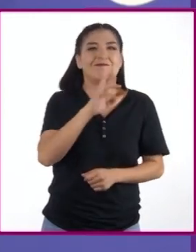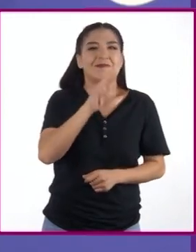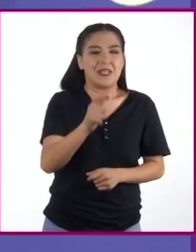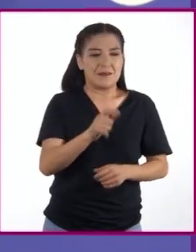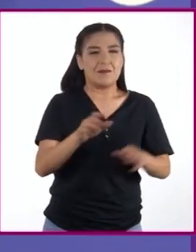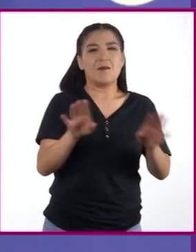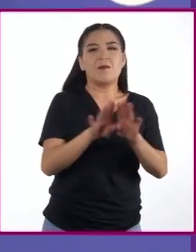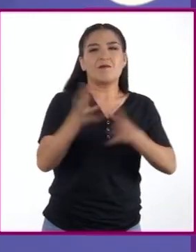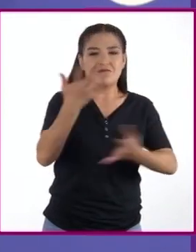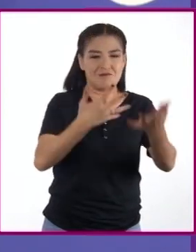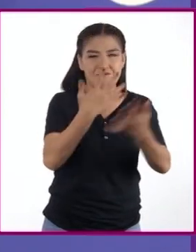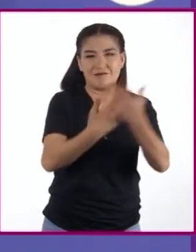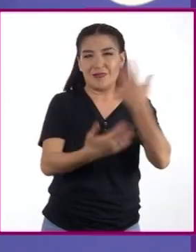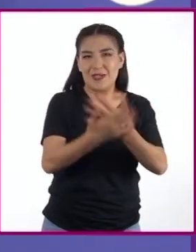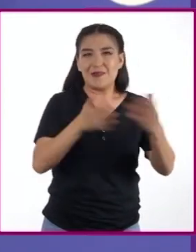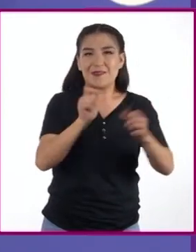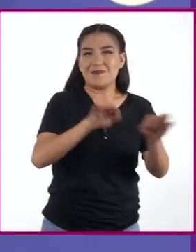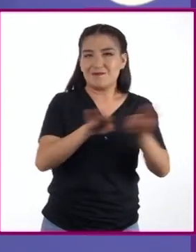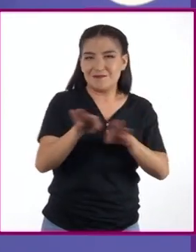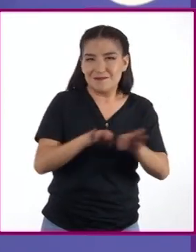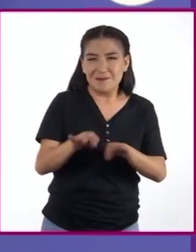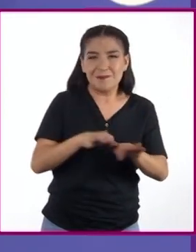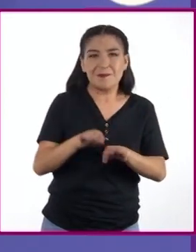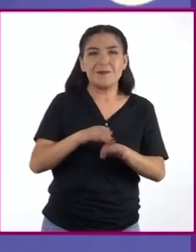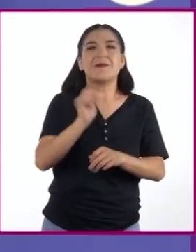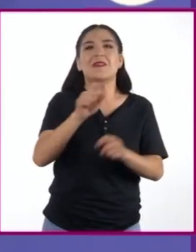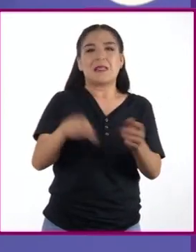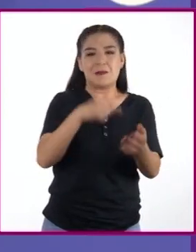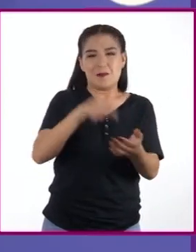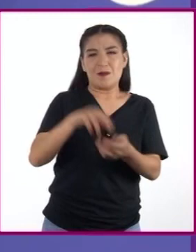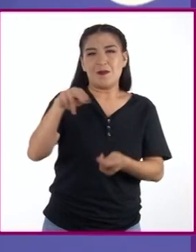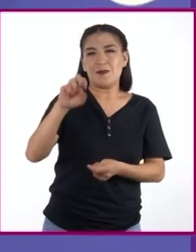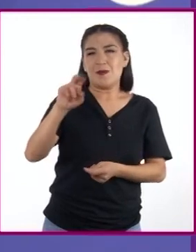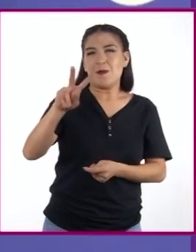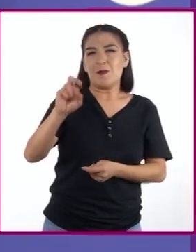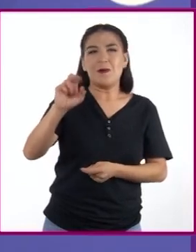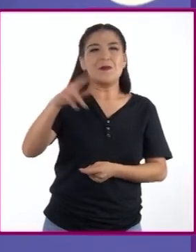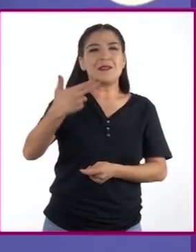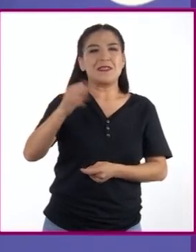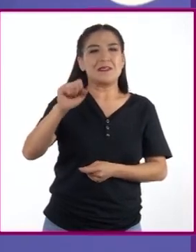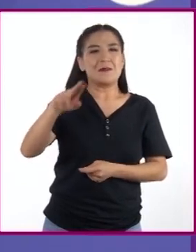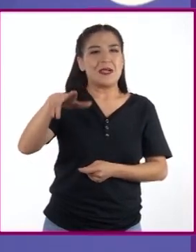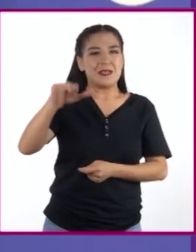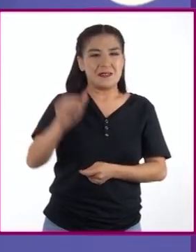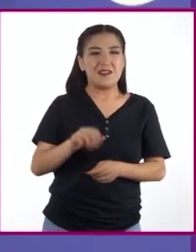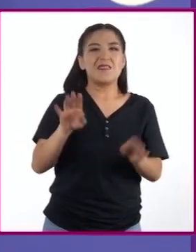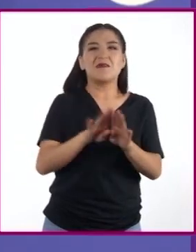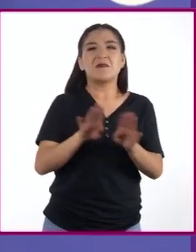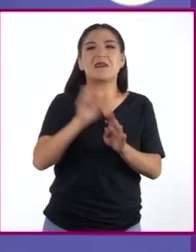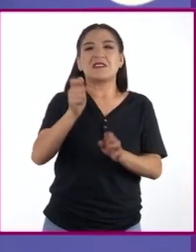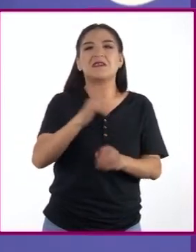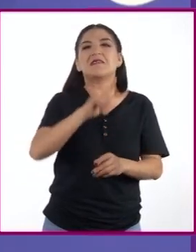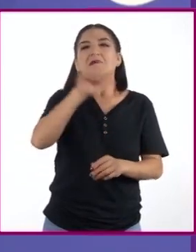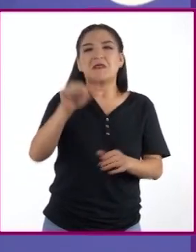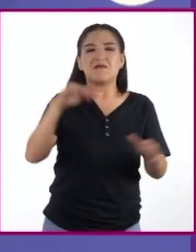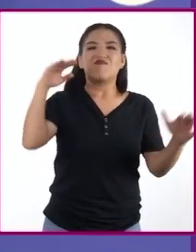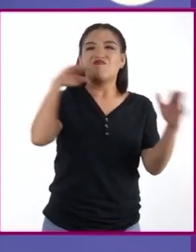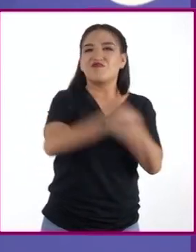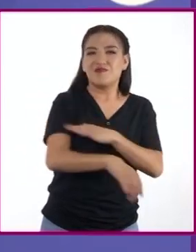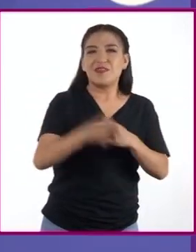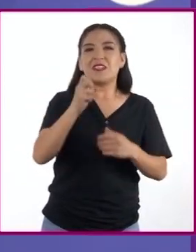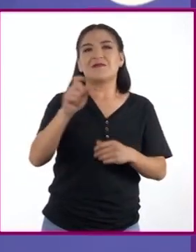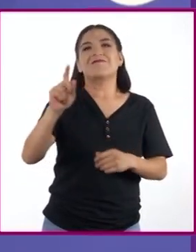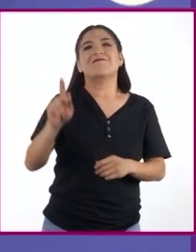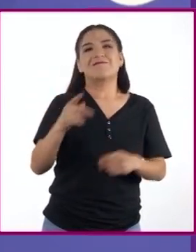de obra de la sociedad novohispana, que había experimentado una drástica caída de su